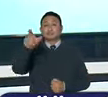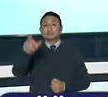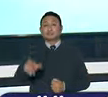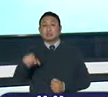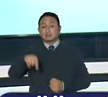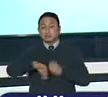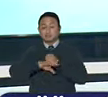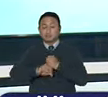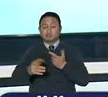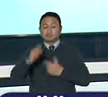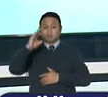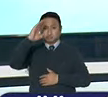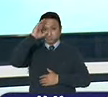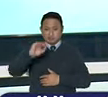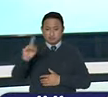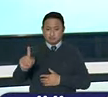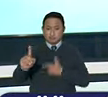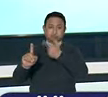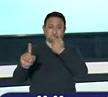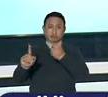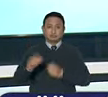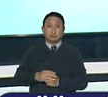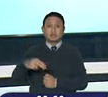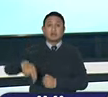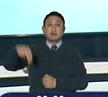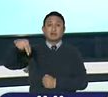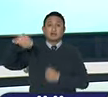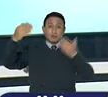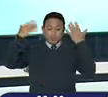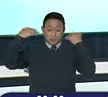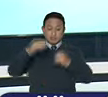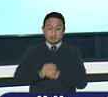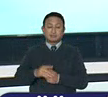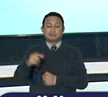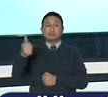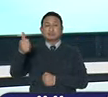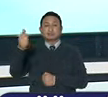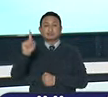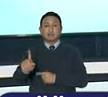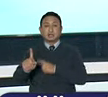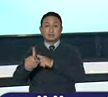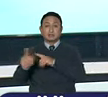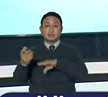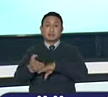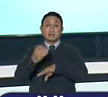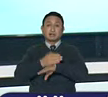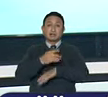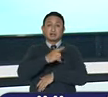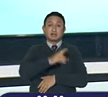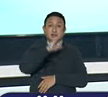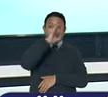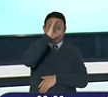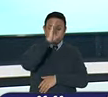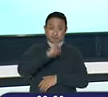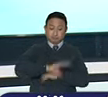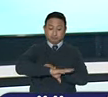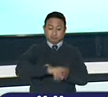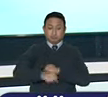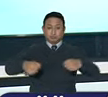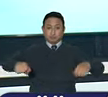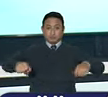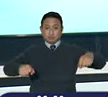un policía en el noroeste de Guayaquil. El sujeto, junto a otras personas, le robó la motocicleta de la institución al gendarme